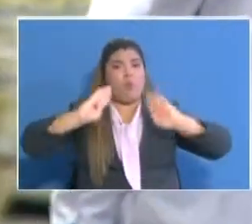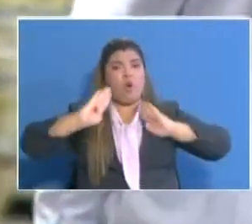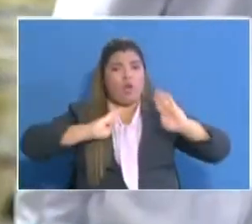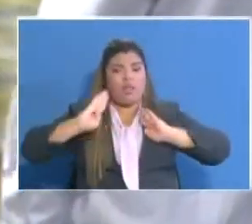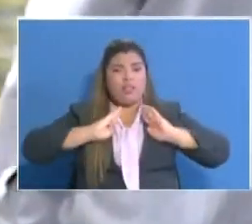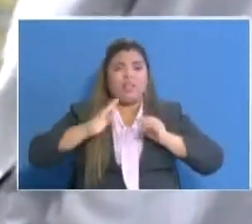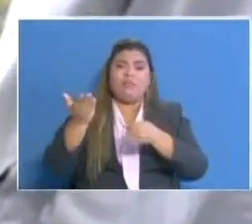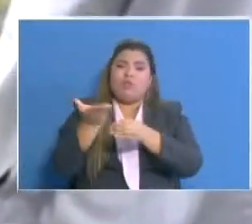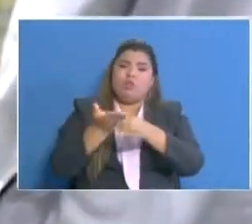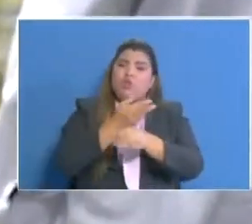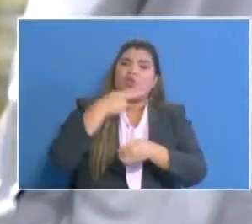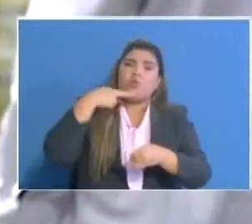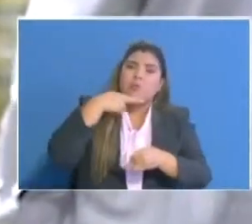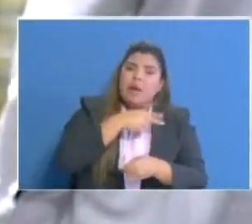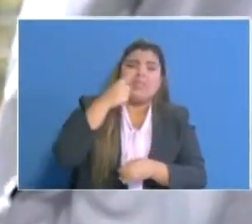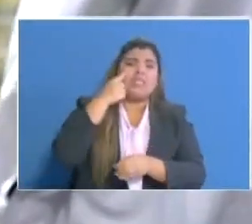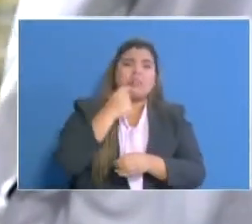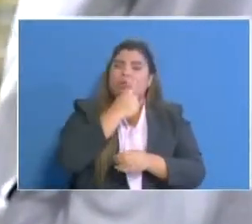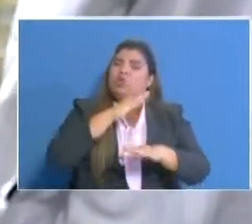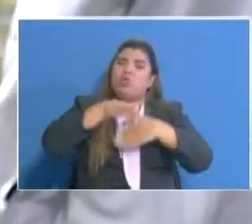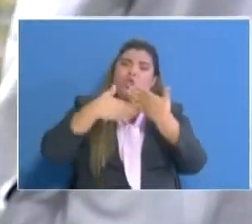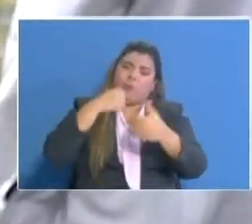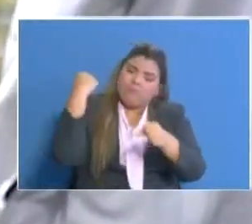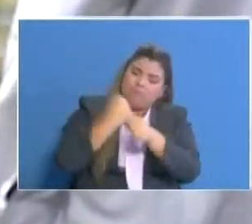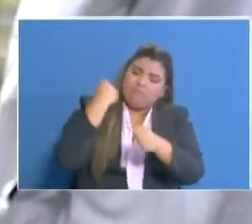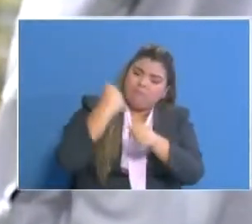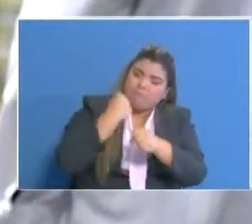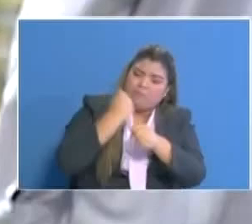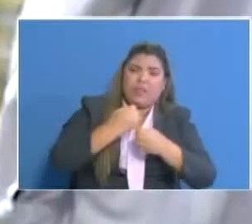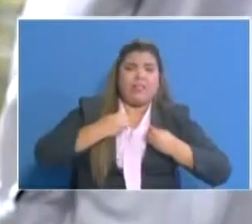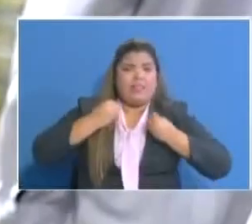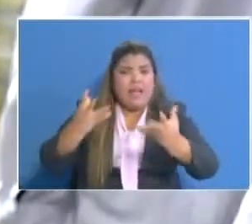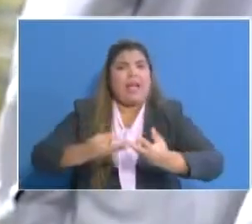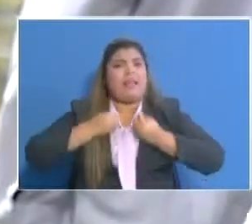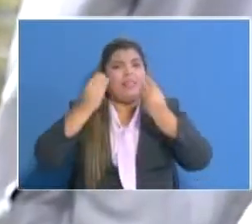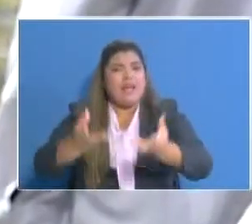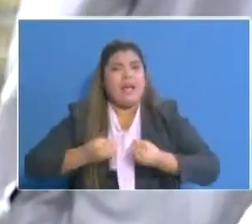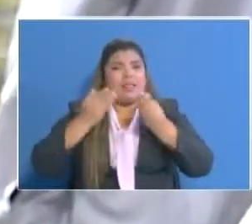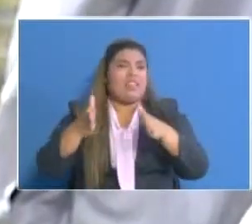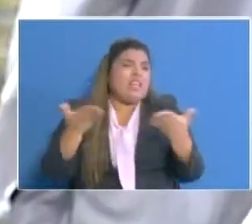que están trabajando y dándolo el todo para enviarnos alimentos,